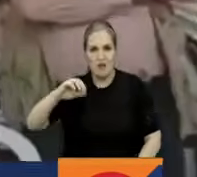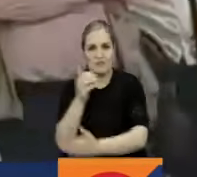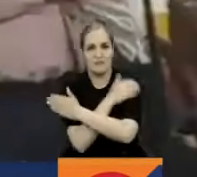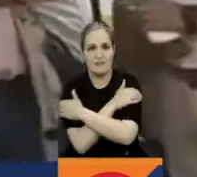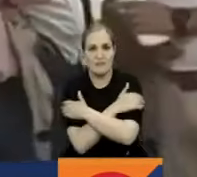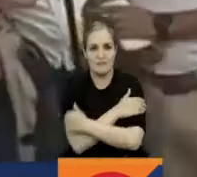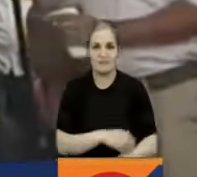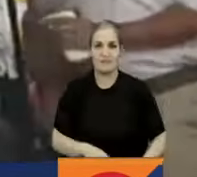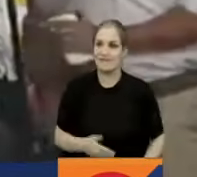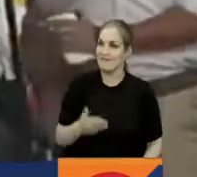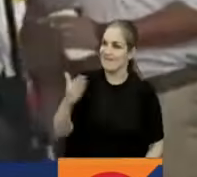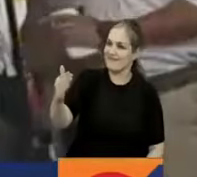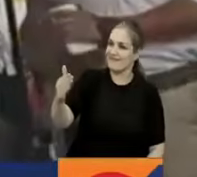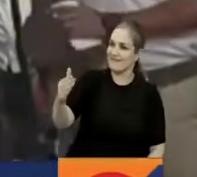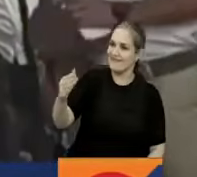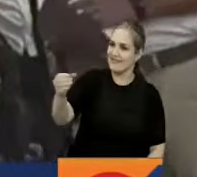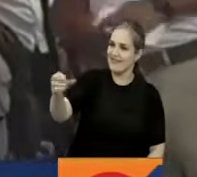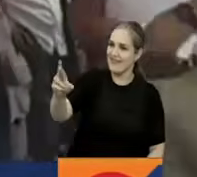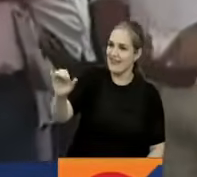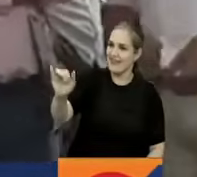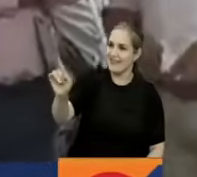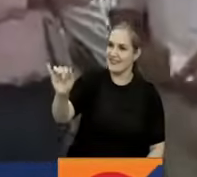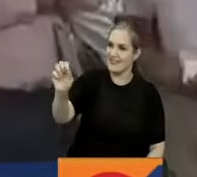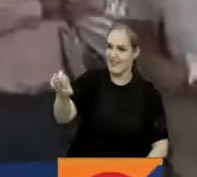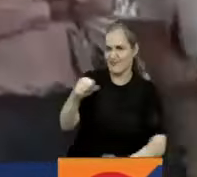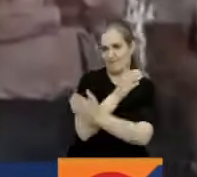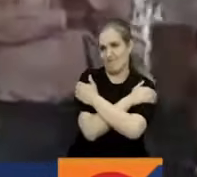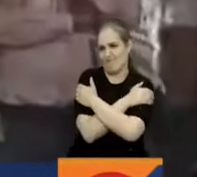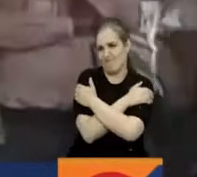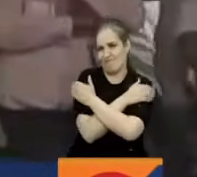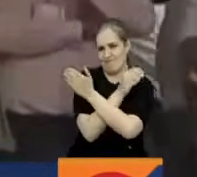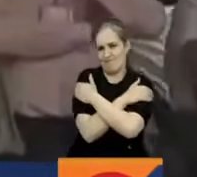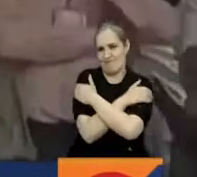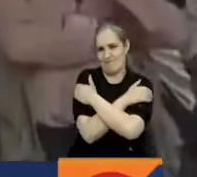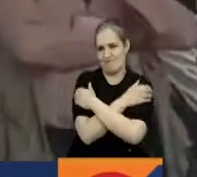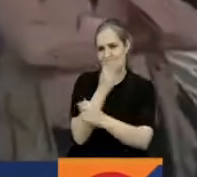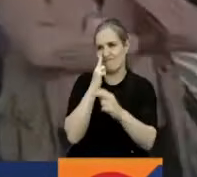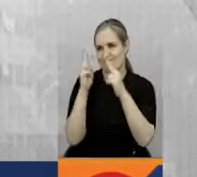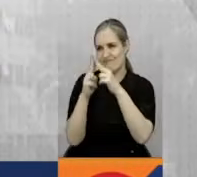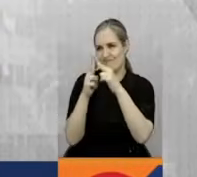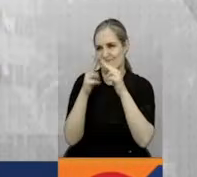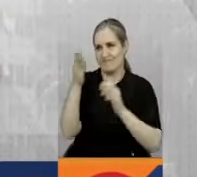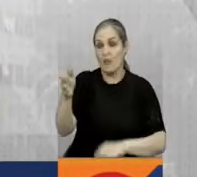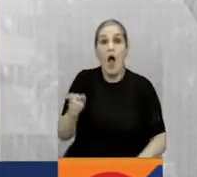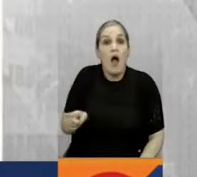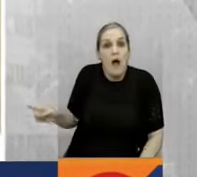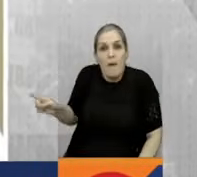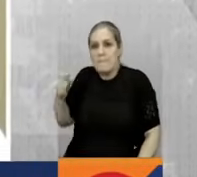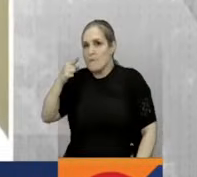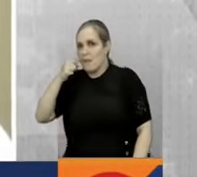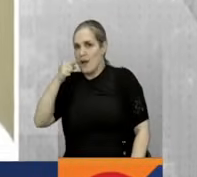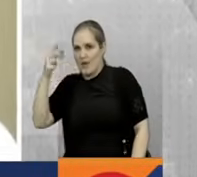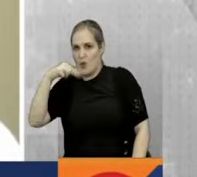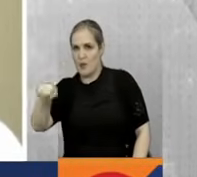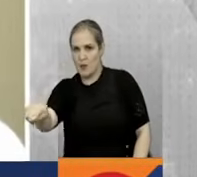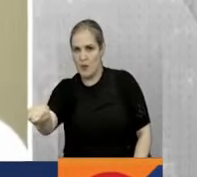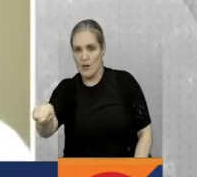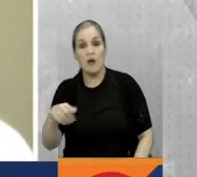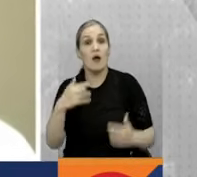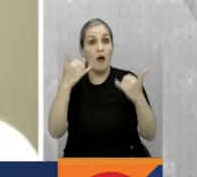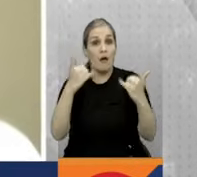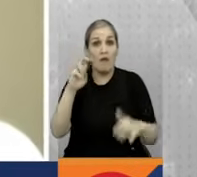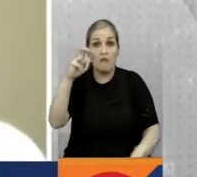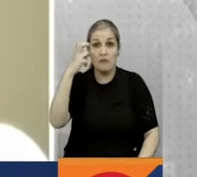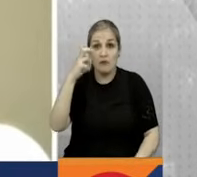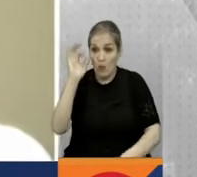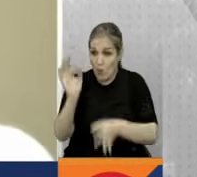Cristian Giraldo, que tanto lo aprecio, a todos ustedes con mucho cariño. Hasta ahora, la Fiscalía no lo